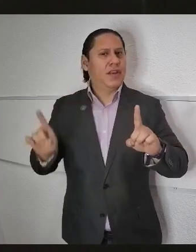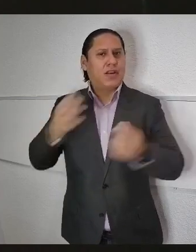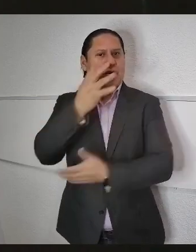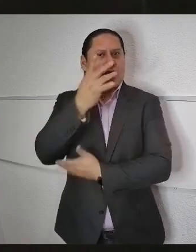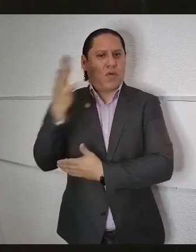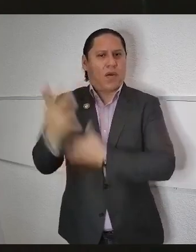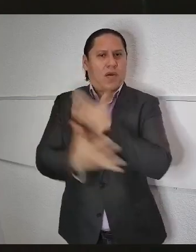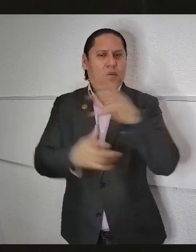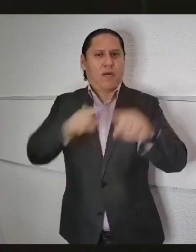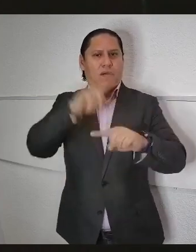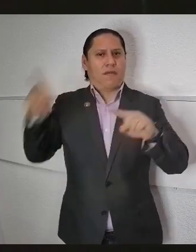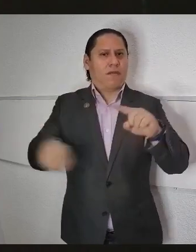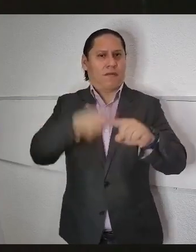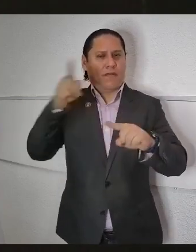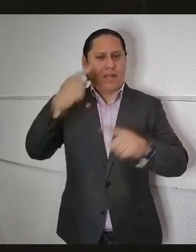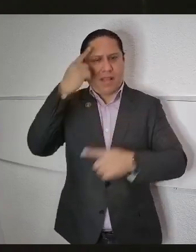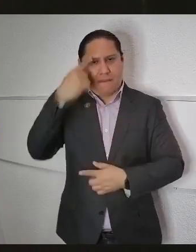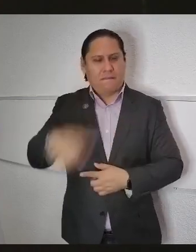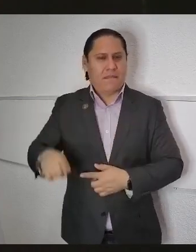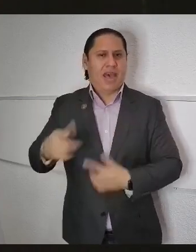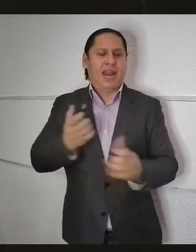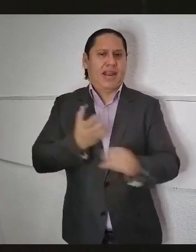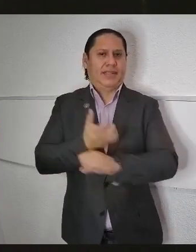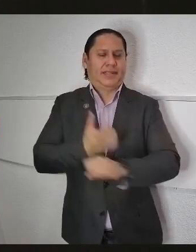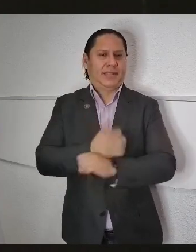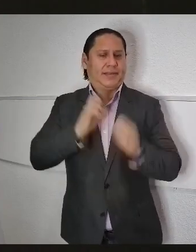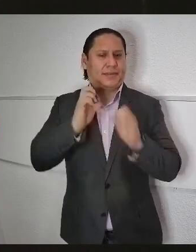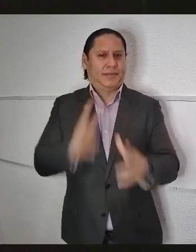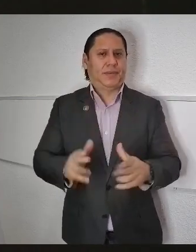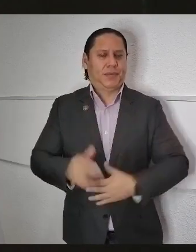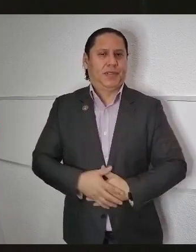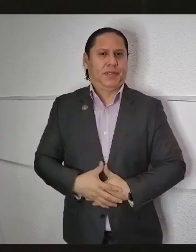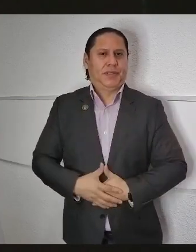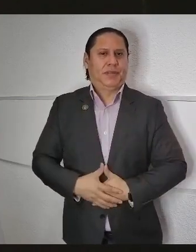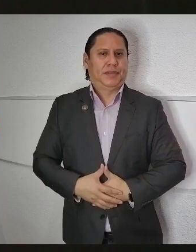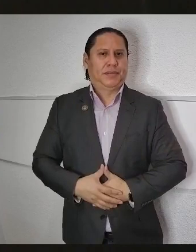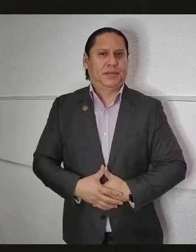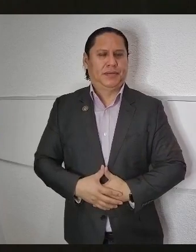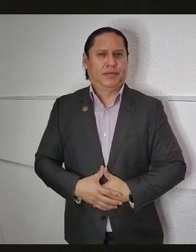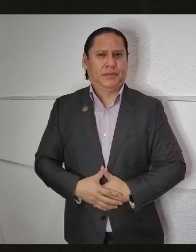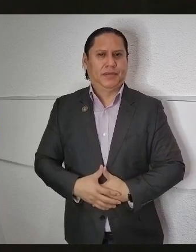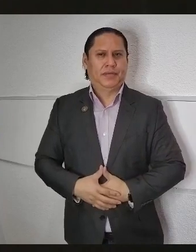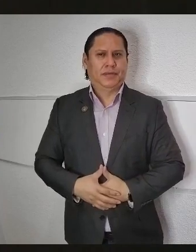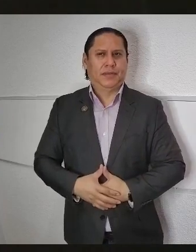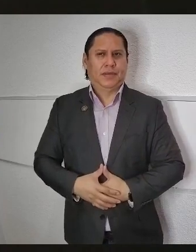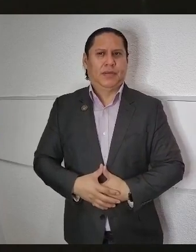Forestal Sustentable para el Estado de Chiapas.